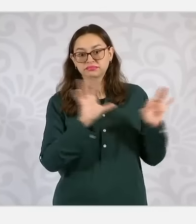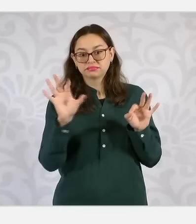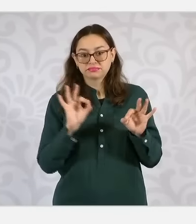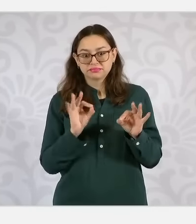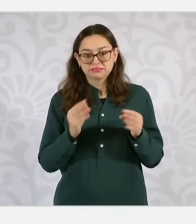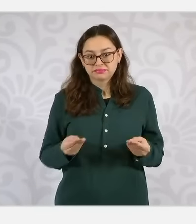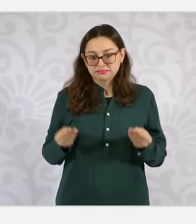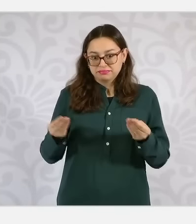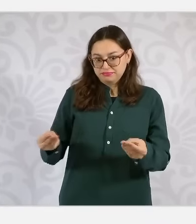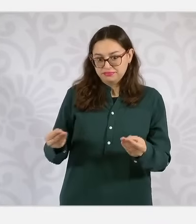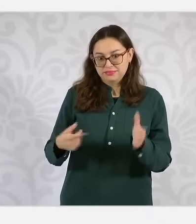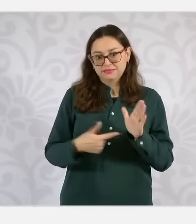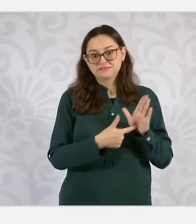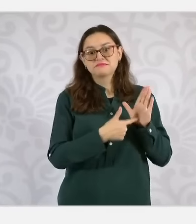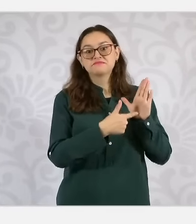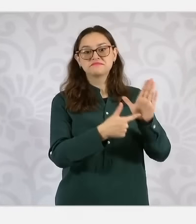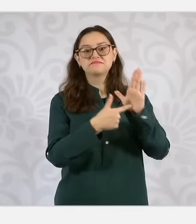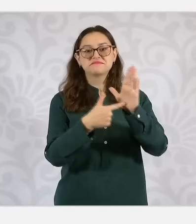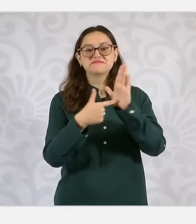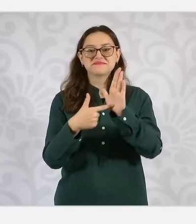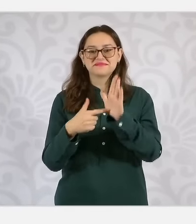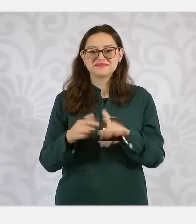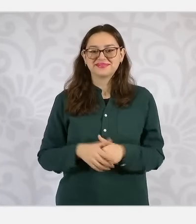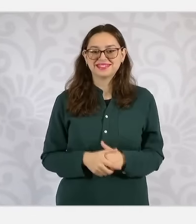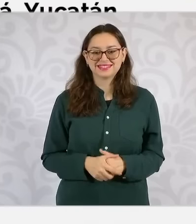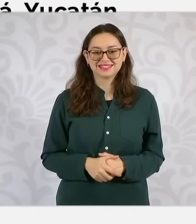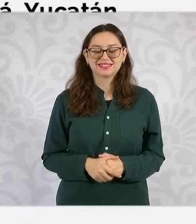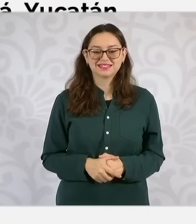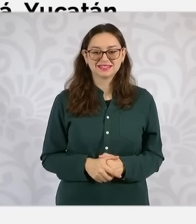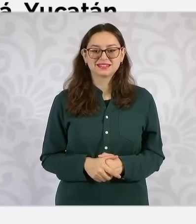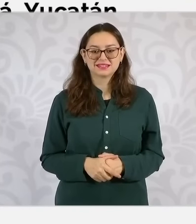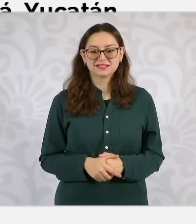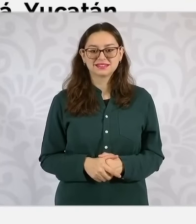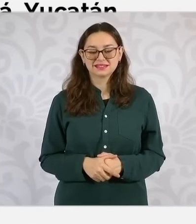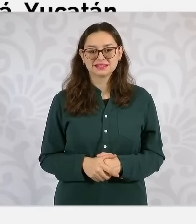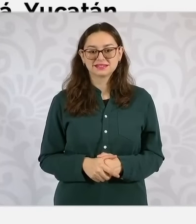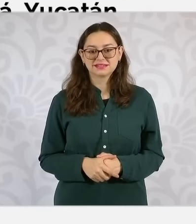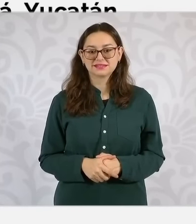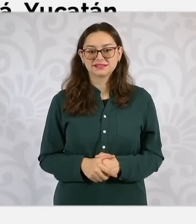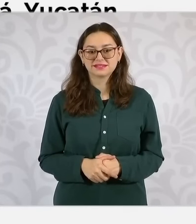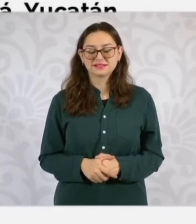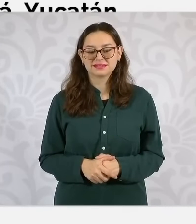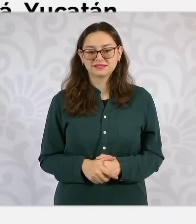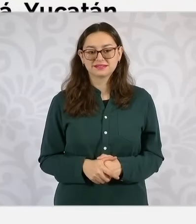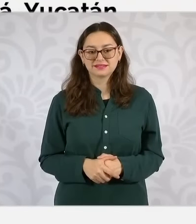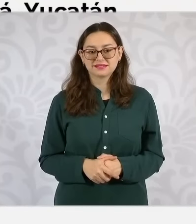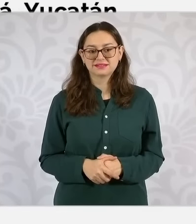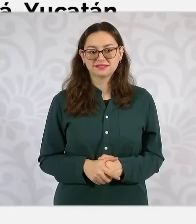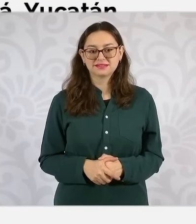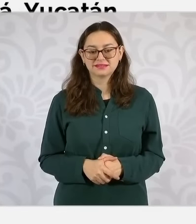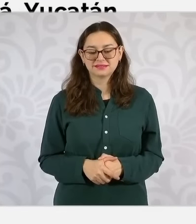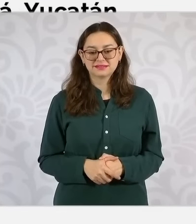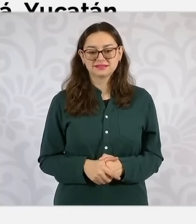que le dimos, de unas 130 para que mostrar. Eso es.